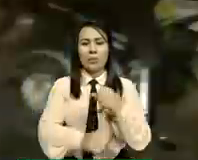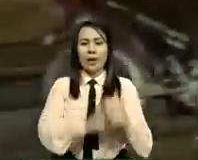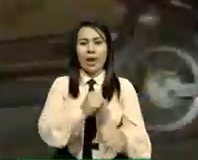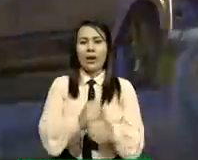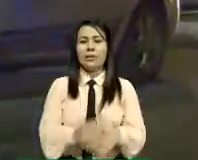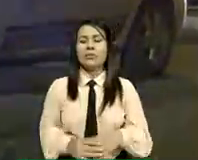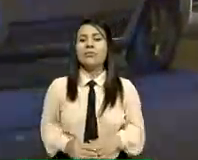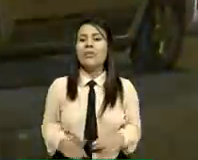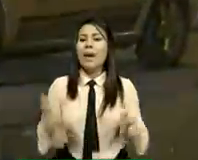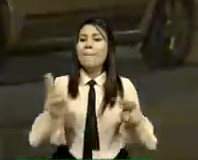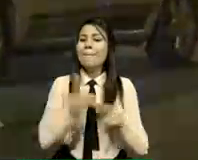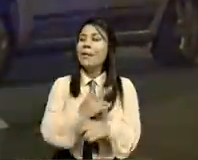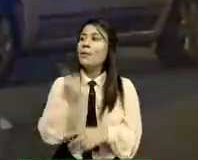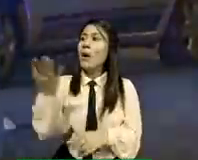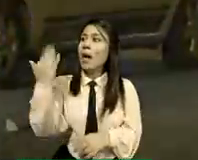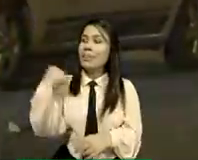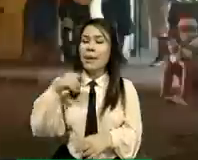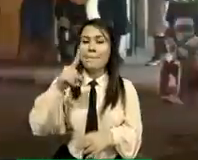hecho suscitado el